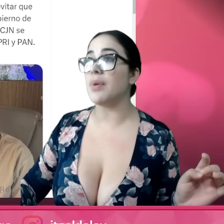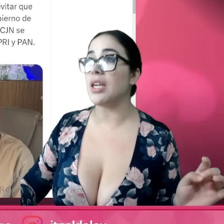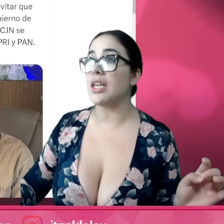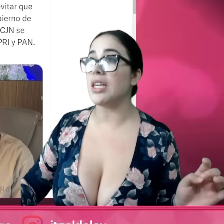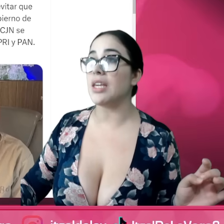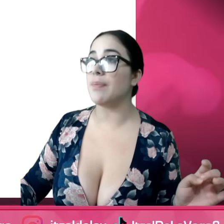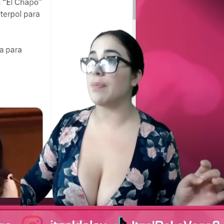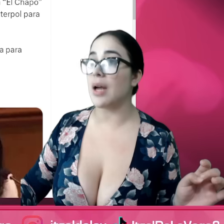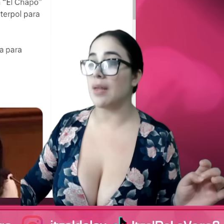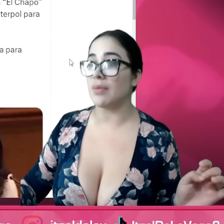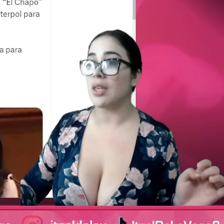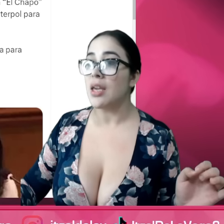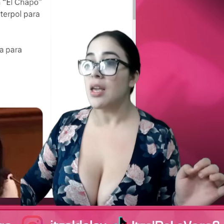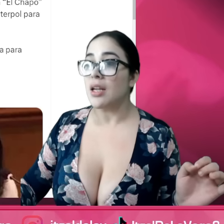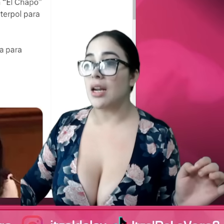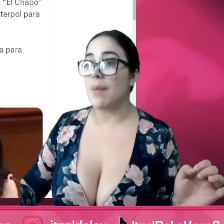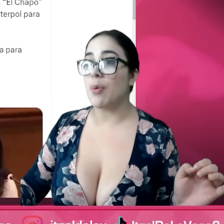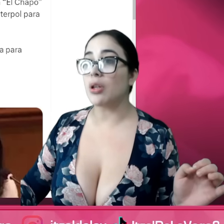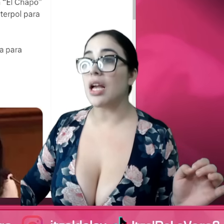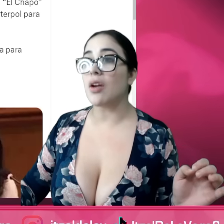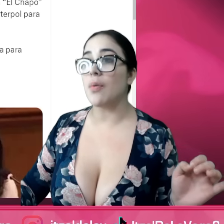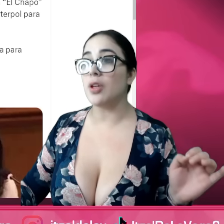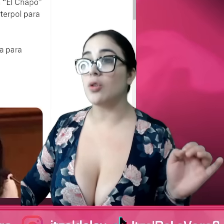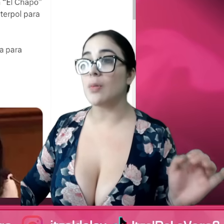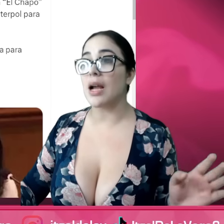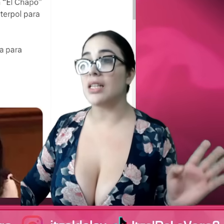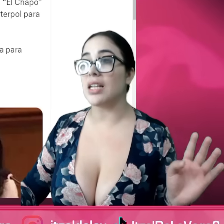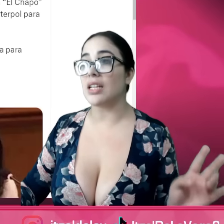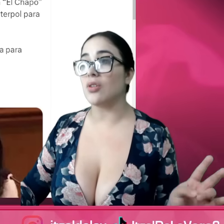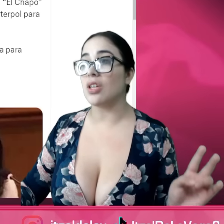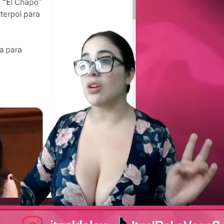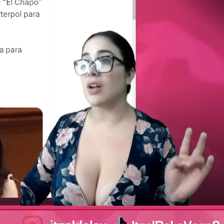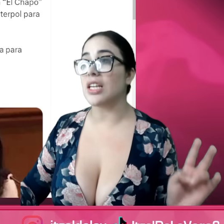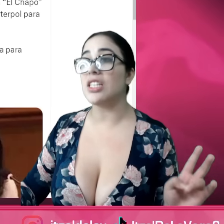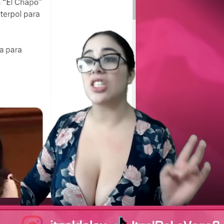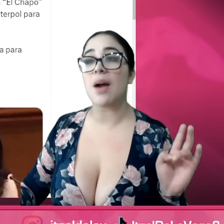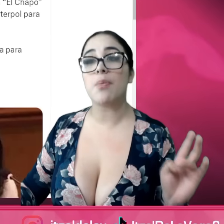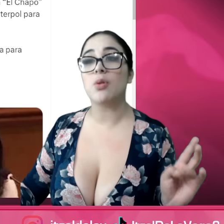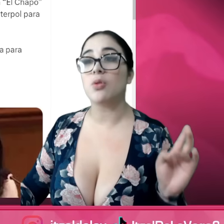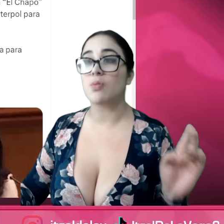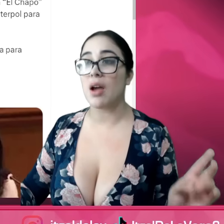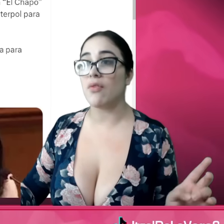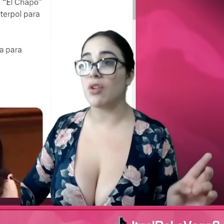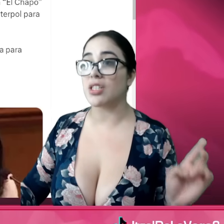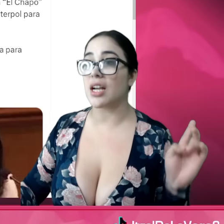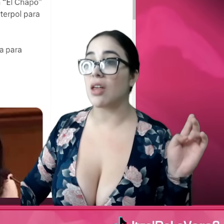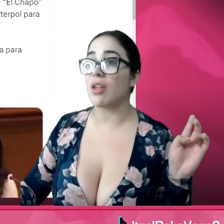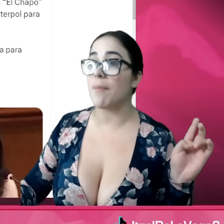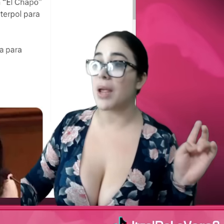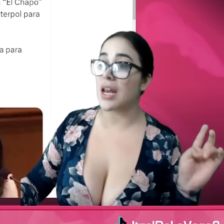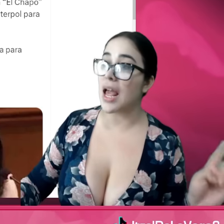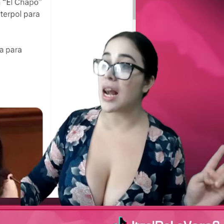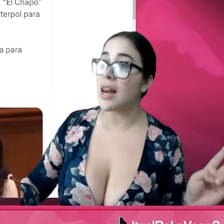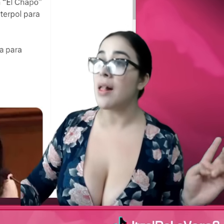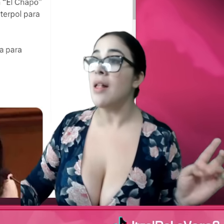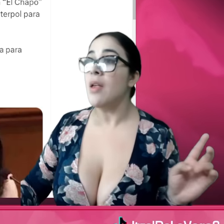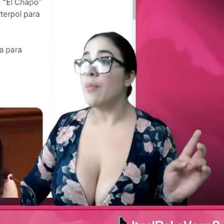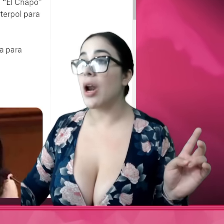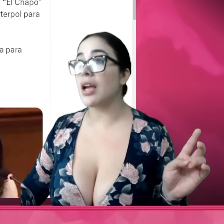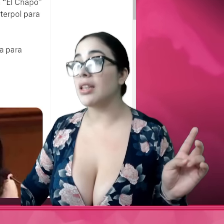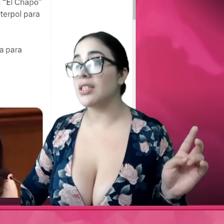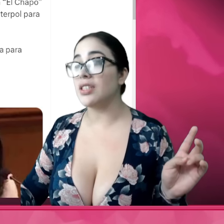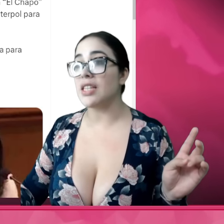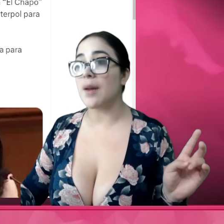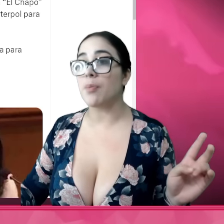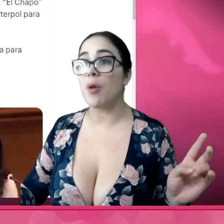del PRI y PAN. Reportan que Ovidio Guzmán, él es el ratón hijo de Joaquín Chapo Guzmán, fue sacado del penal